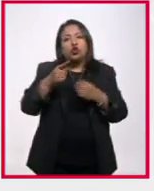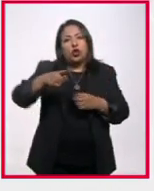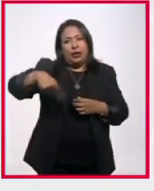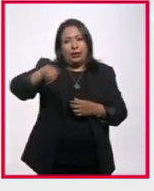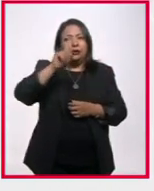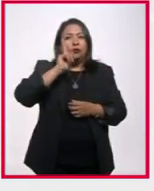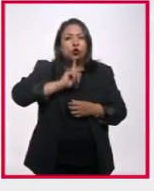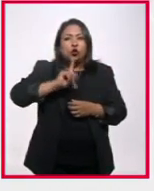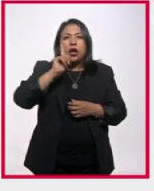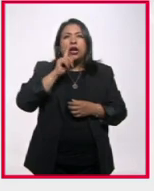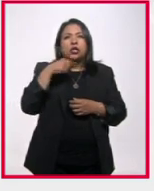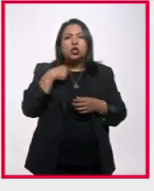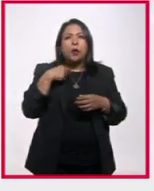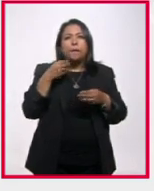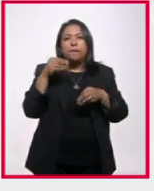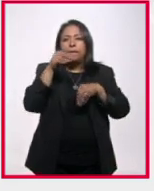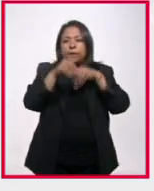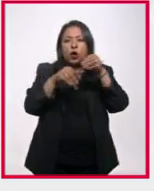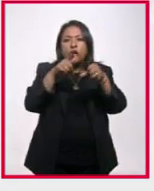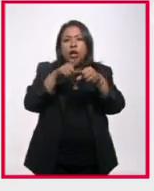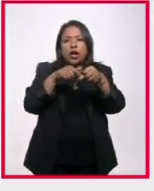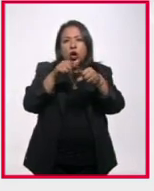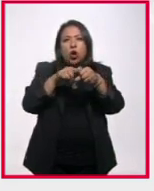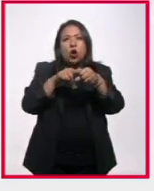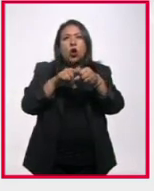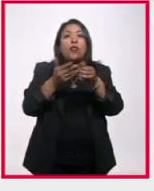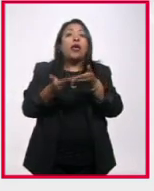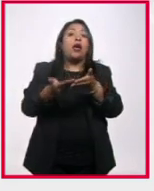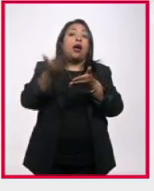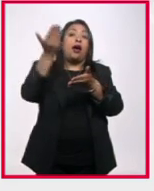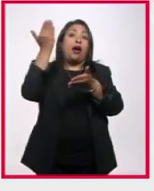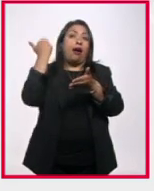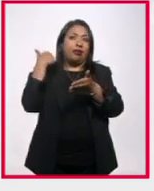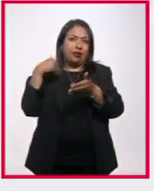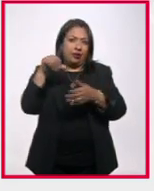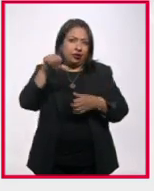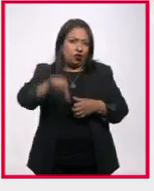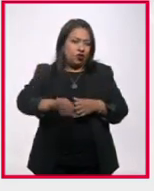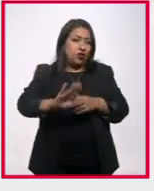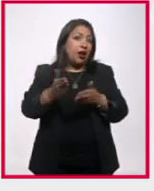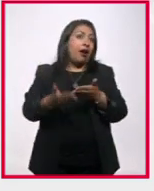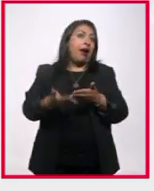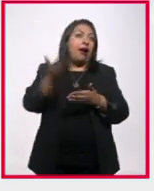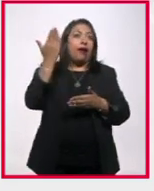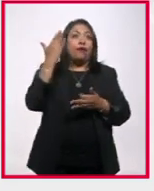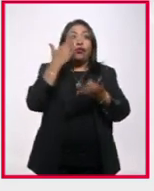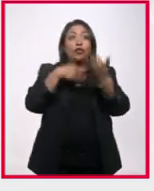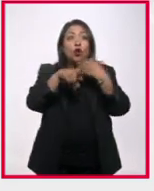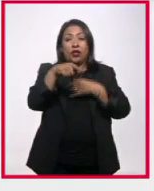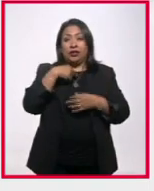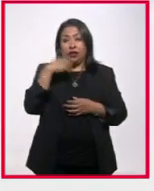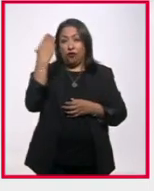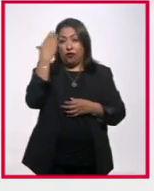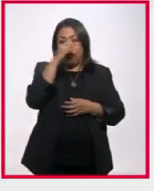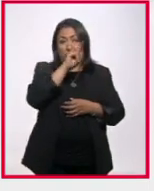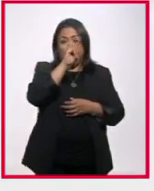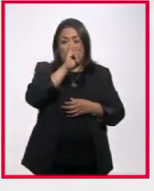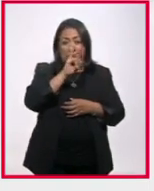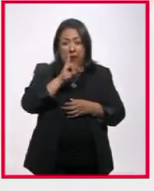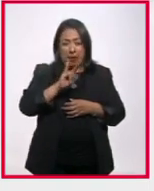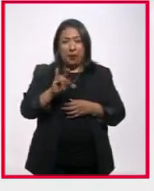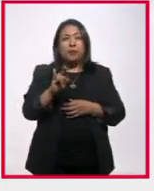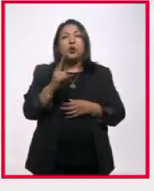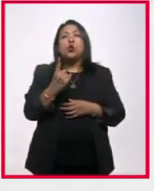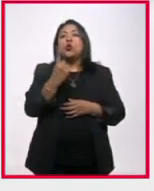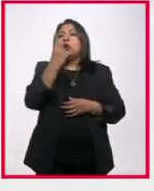ellas quienes dieron color a lo que hoy es el pasado. Todas las fotografías que están aquí, con excepción